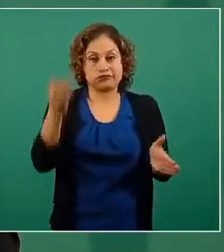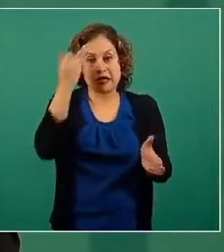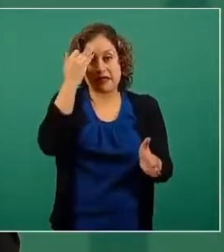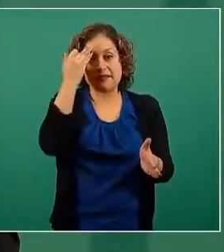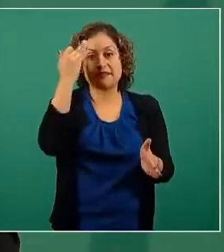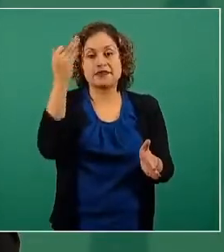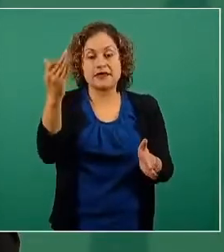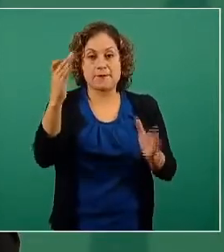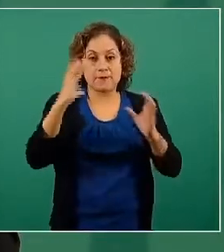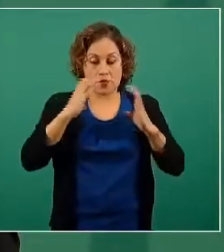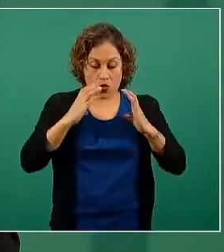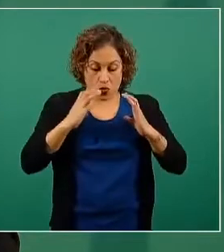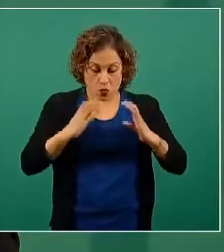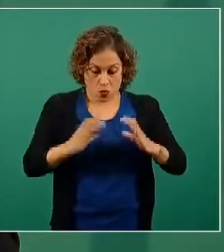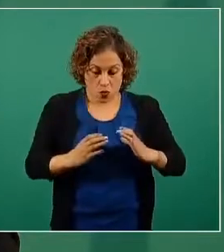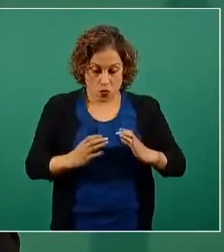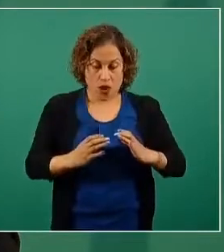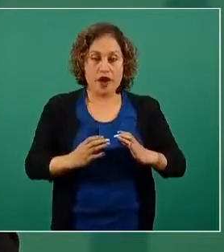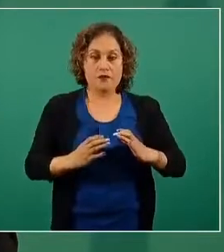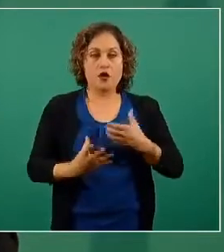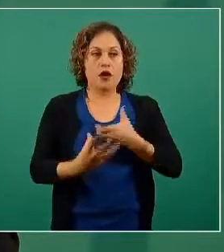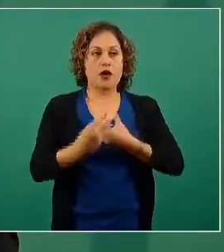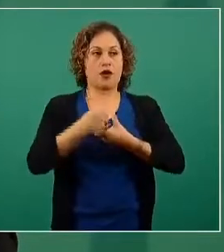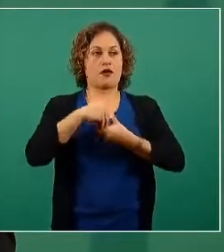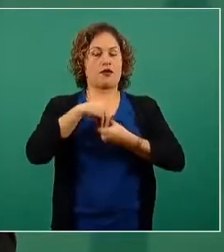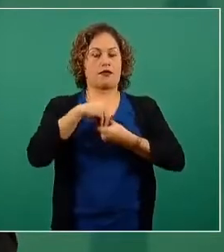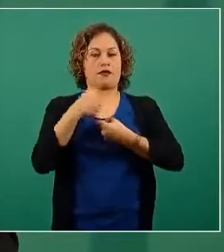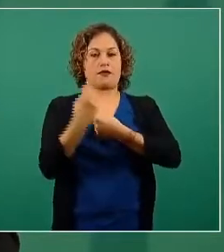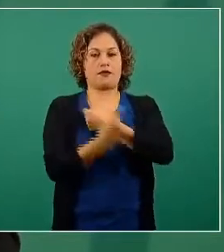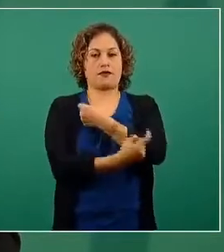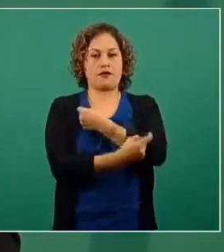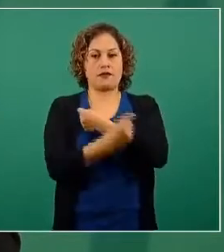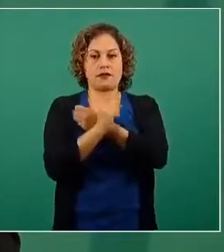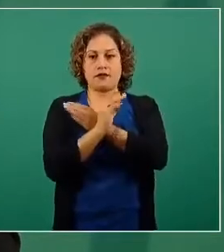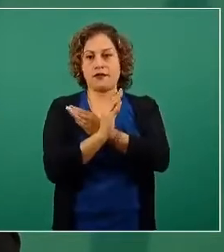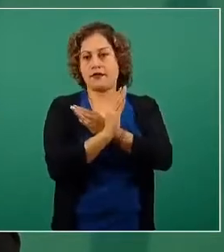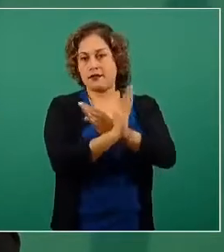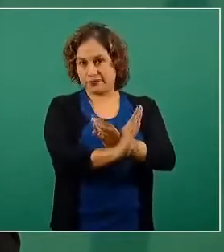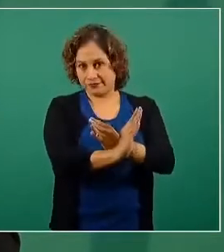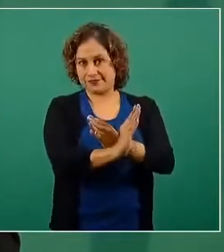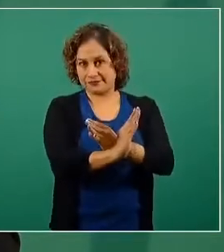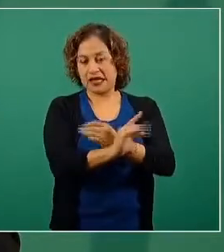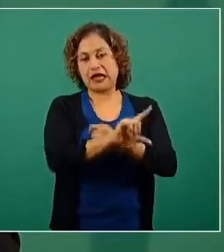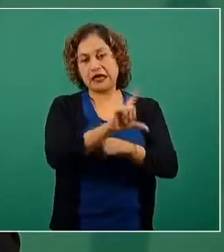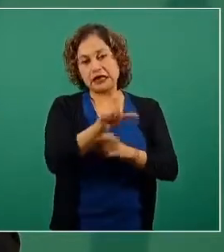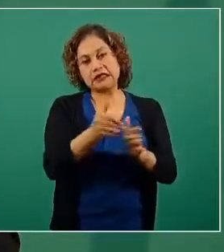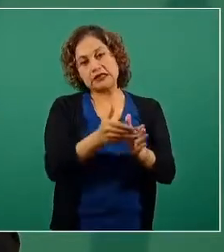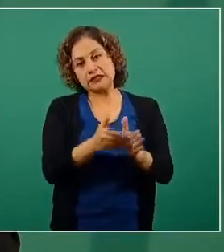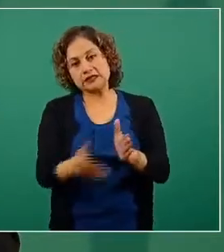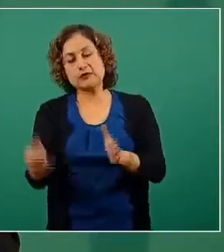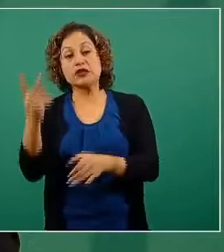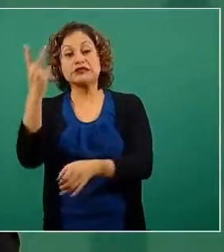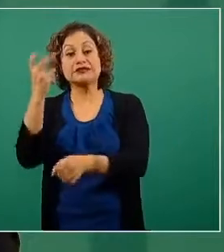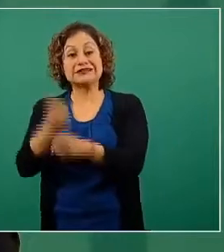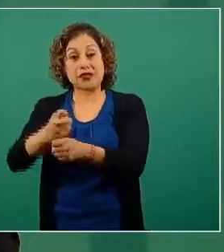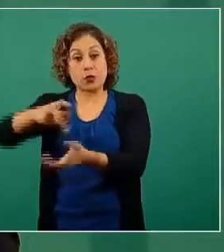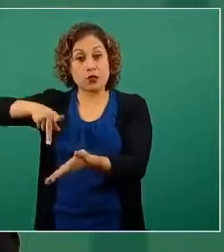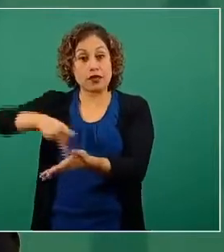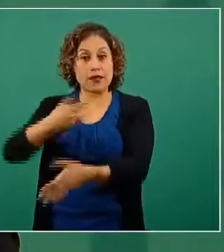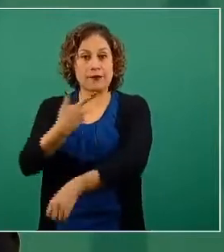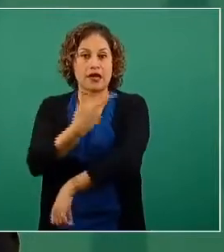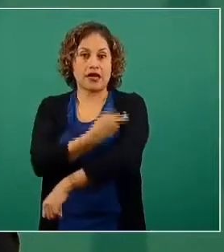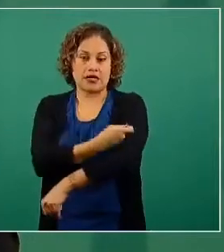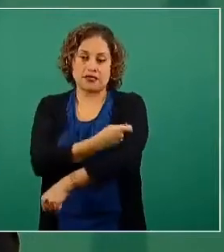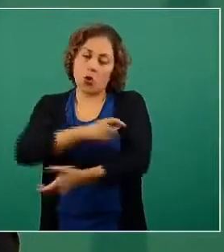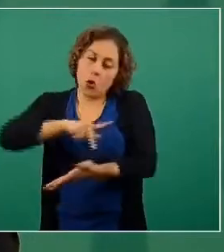determinado para lograr esa inmunidad y entonces poder aplicarte una segunda dosis para que el nivel de inmunidad sea el